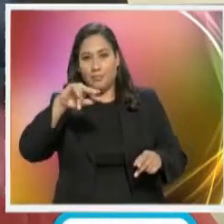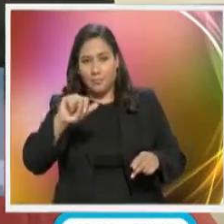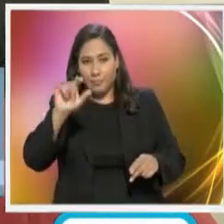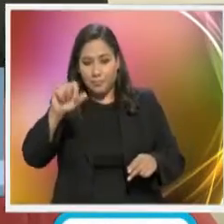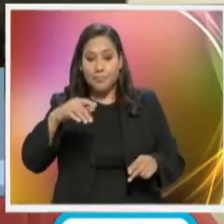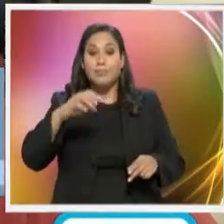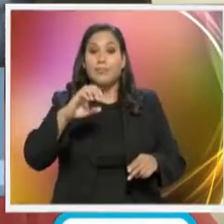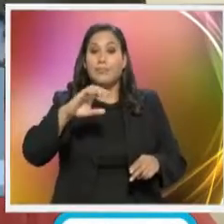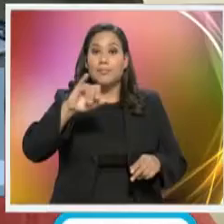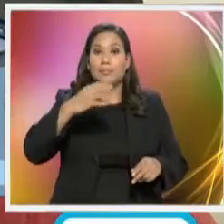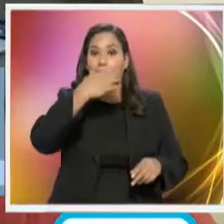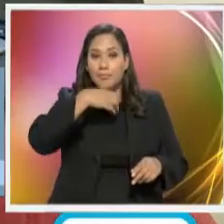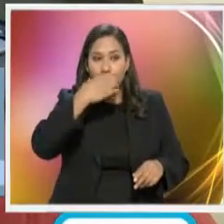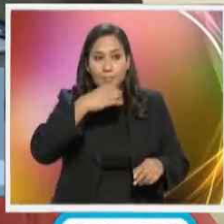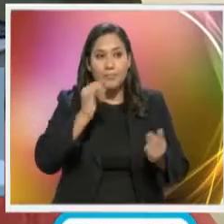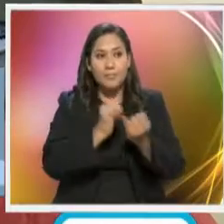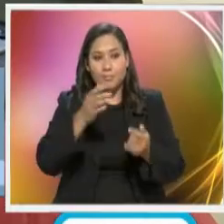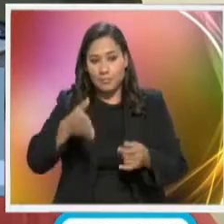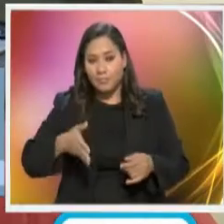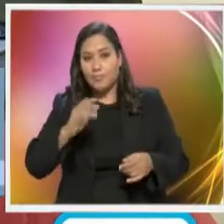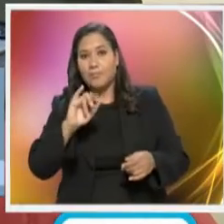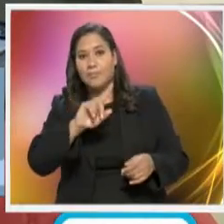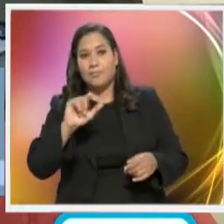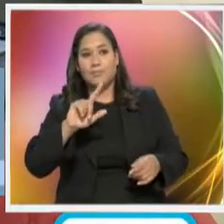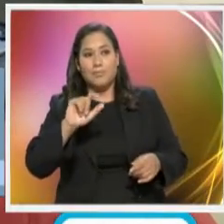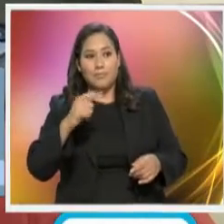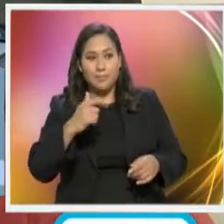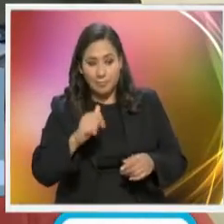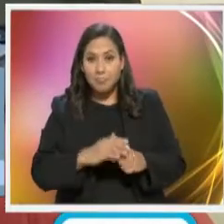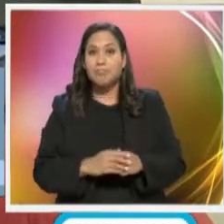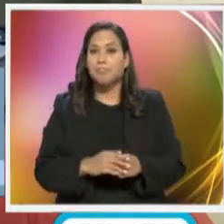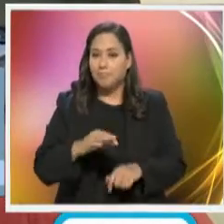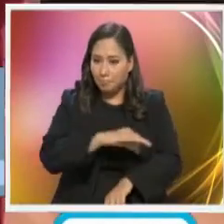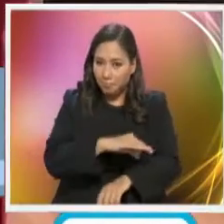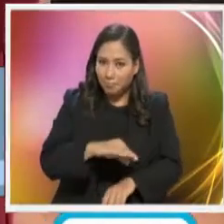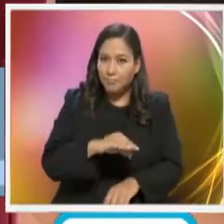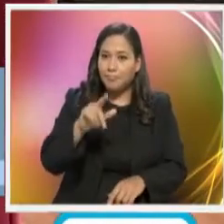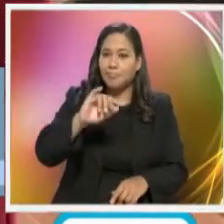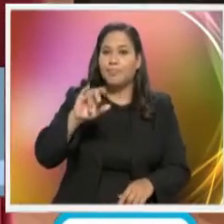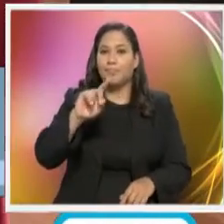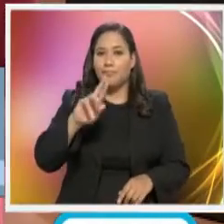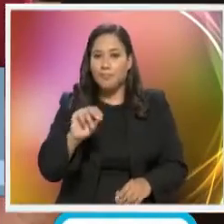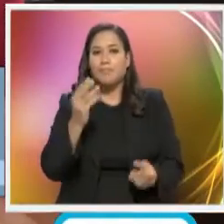entre Eje Central y Avenida Izazaga. Perfecto. Excelente. Ahí está. Arquitecto